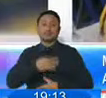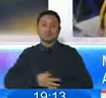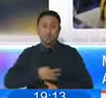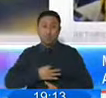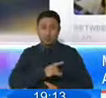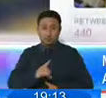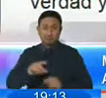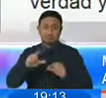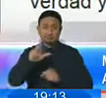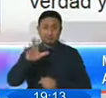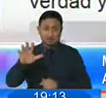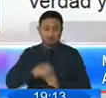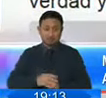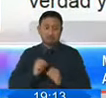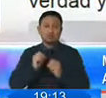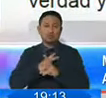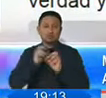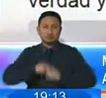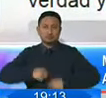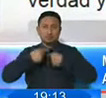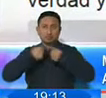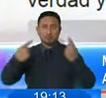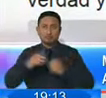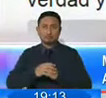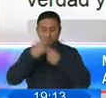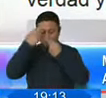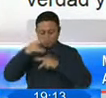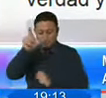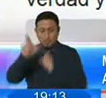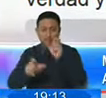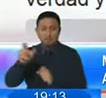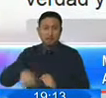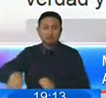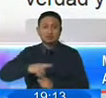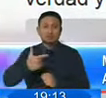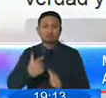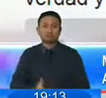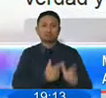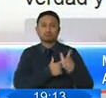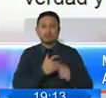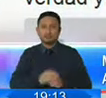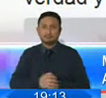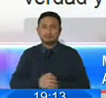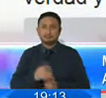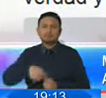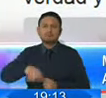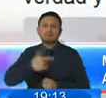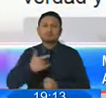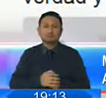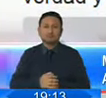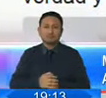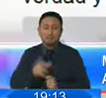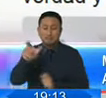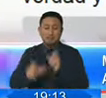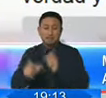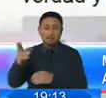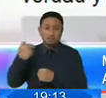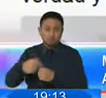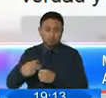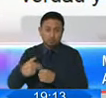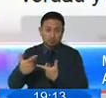País, en su cuenta de Twitter hizo público el reconocimiento de los seguidores como guerreros digitales, a quienes considera son los militantes